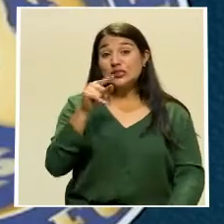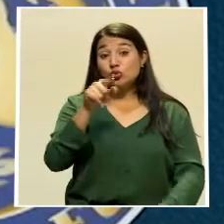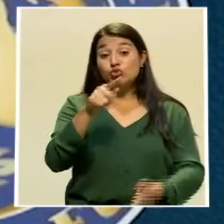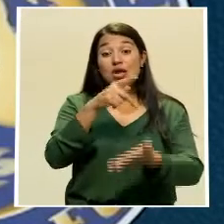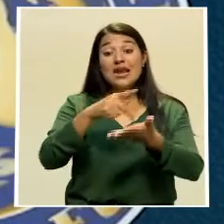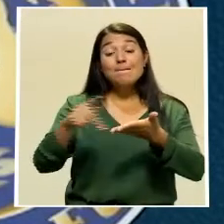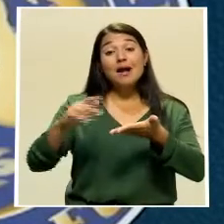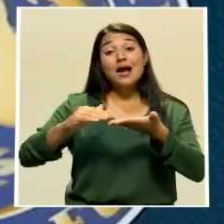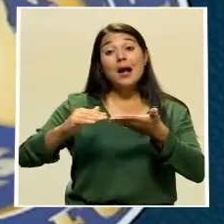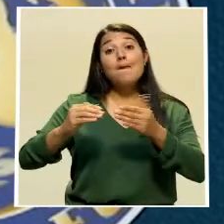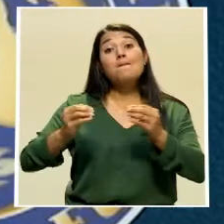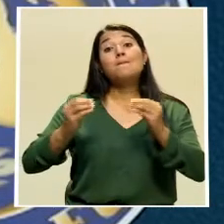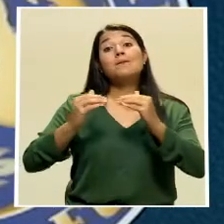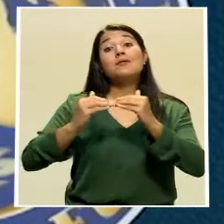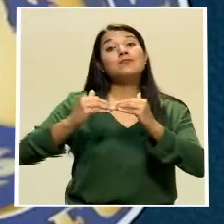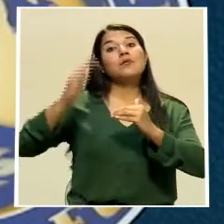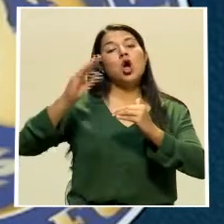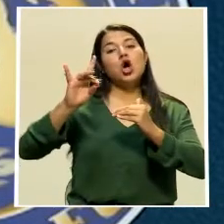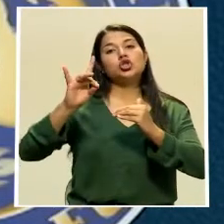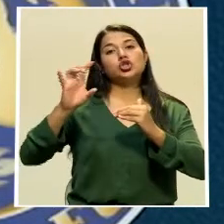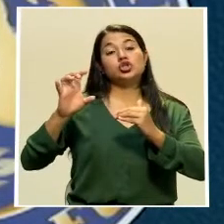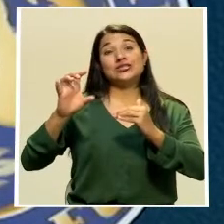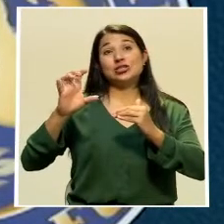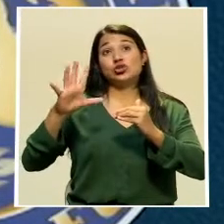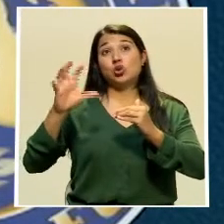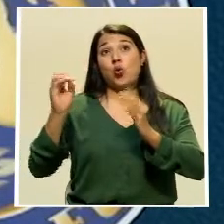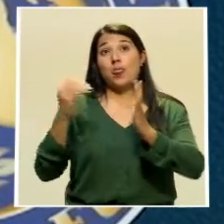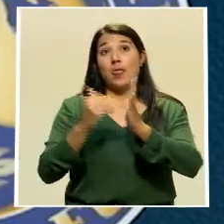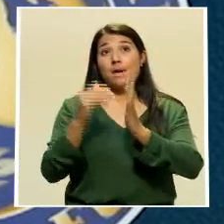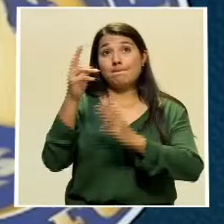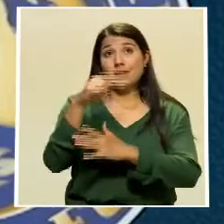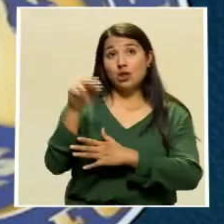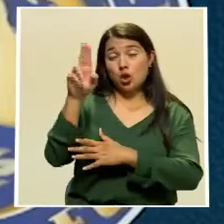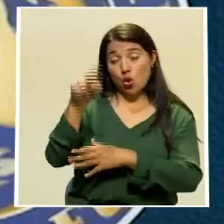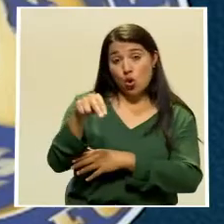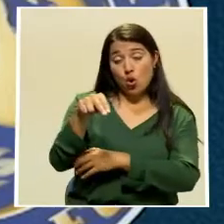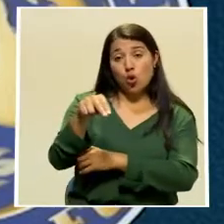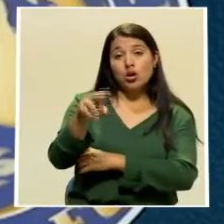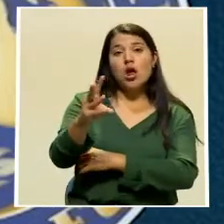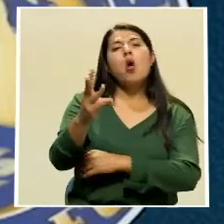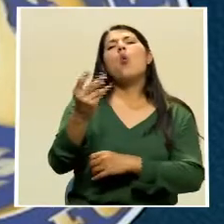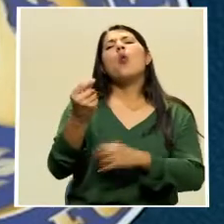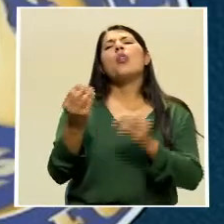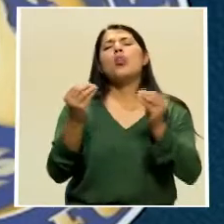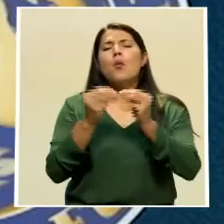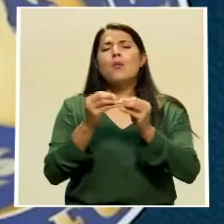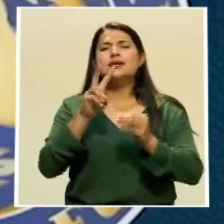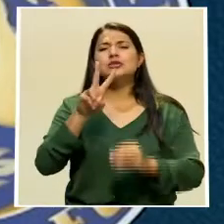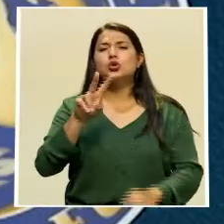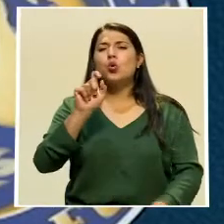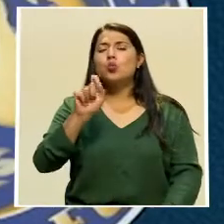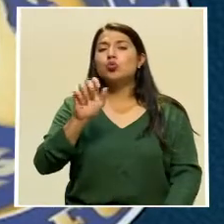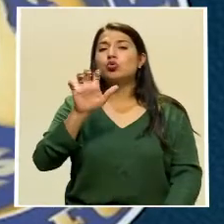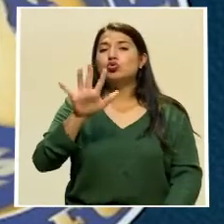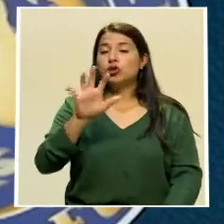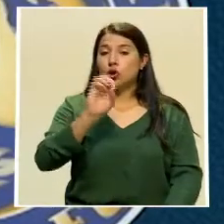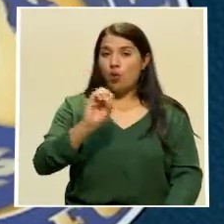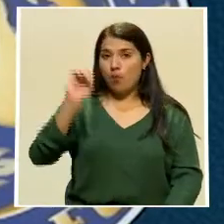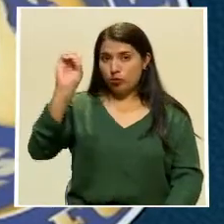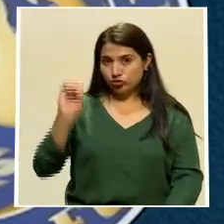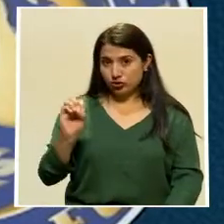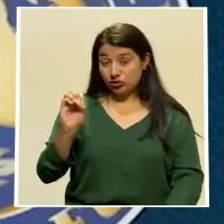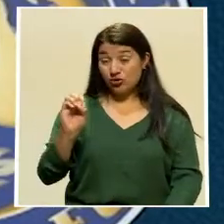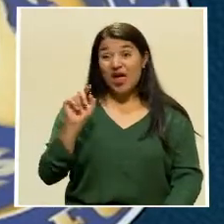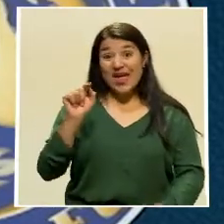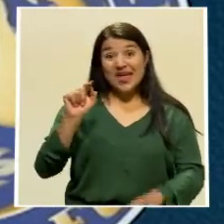840.000 colones. En estos casos, el cobro adicional será de un 2,5%. El aumento de la renta también